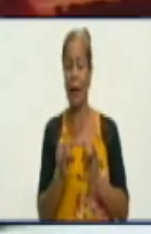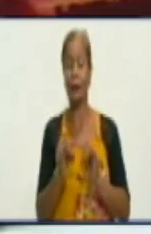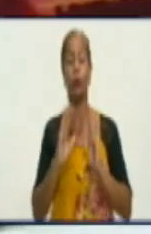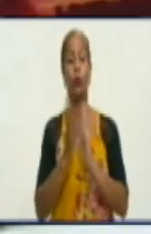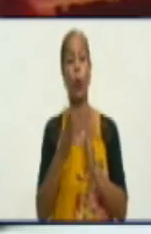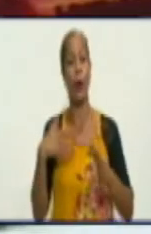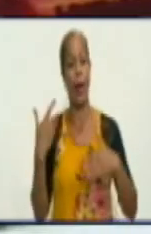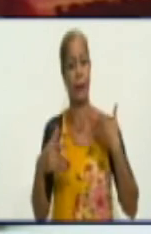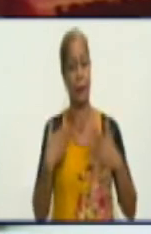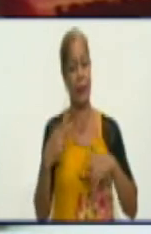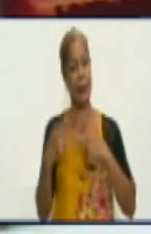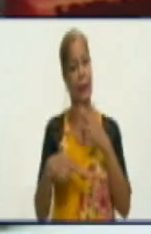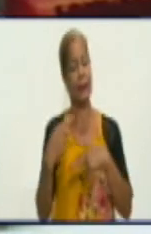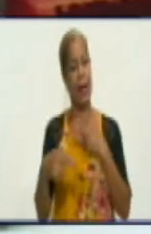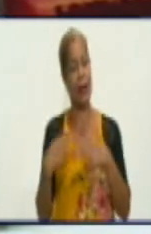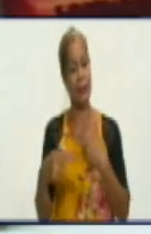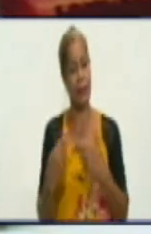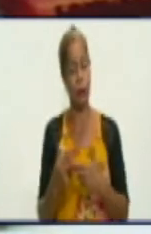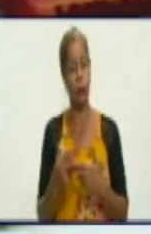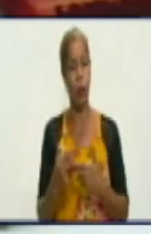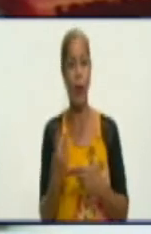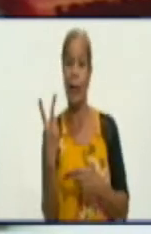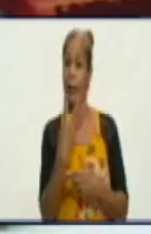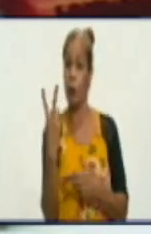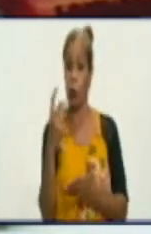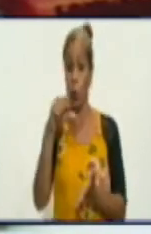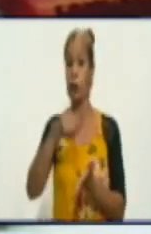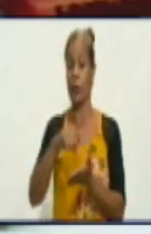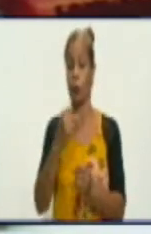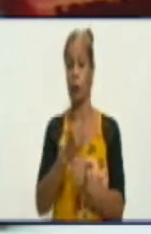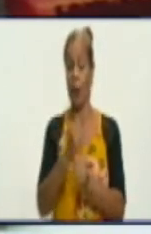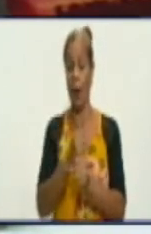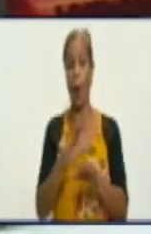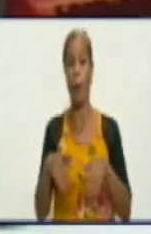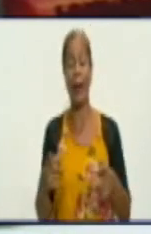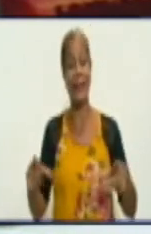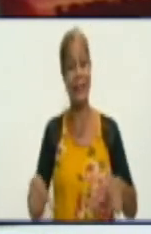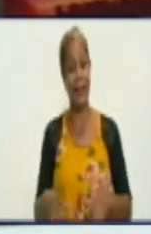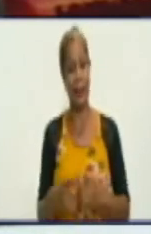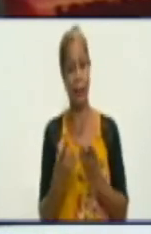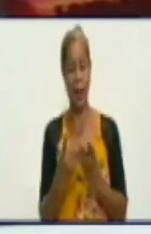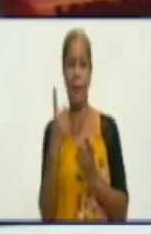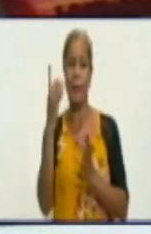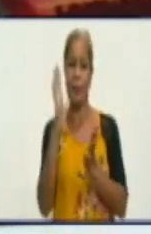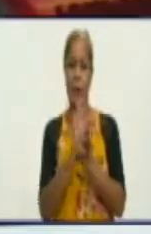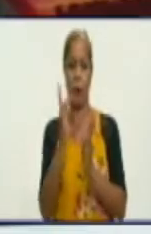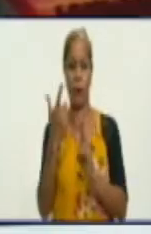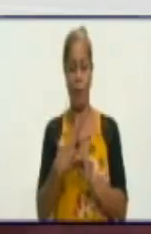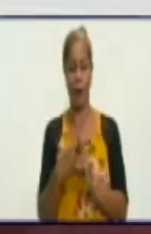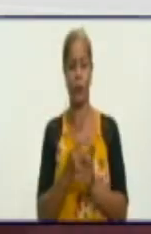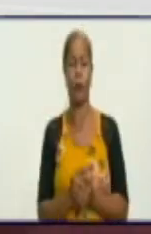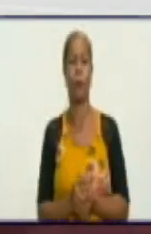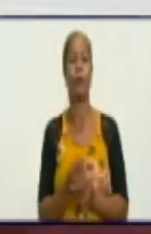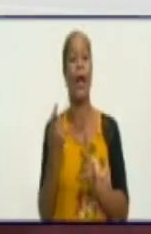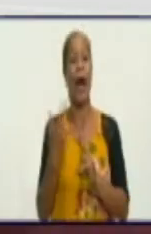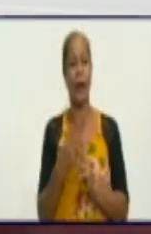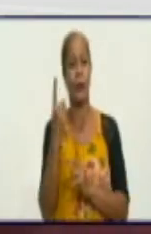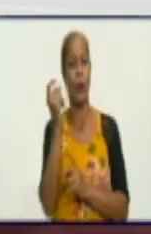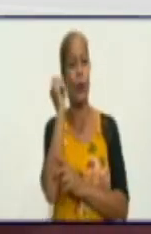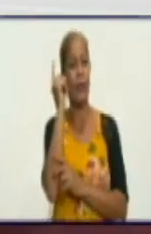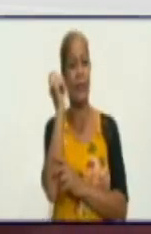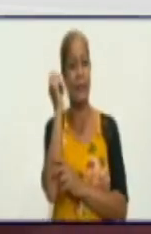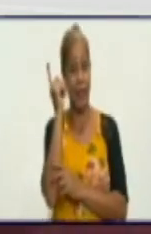actividades que se están desarrollando en ambos gremios para saludar el primero de mayo. Hay una iniciativa que nosotros tenemos en nuestro programa que quisiéramos que